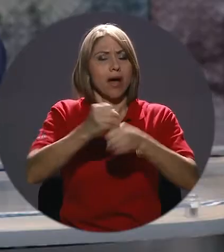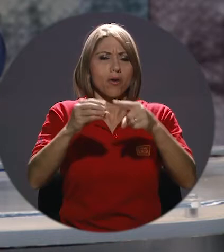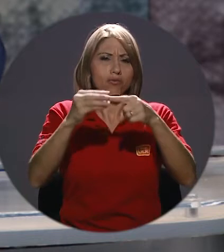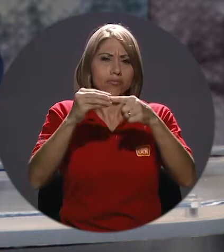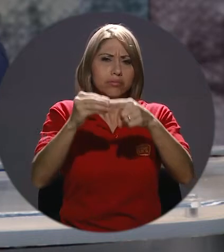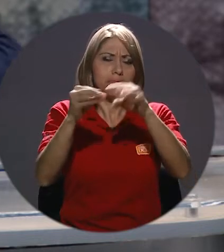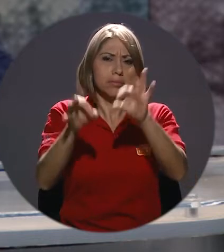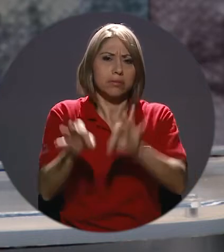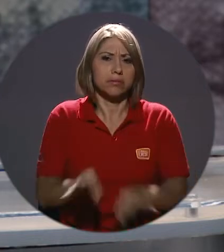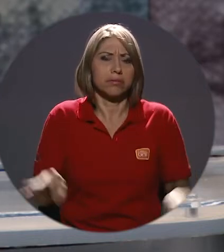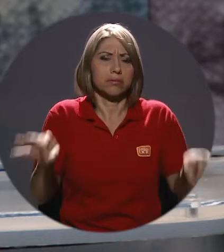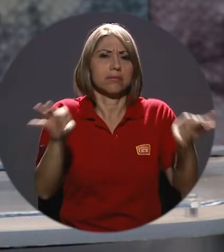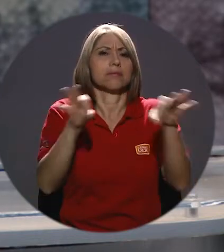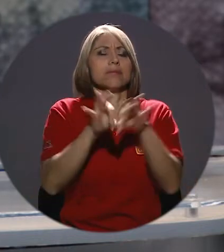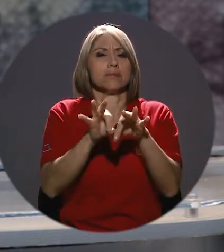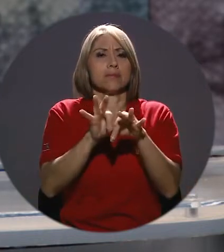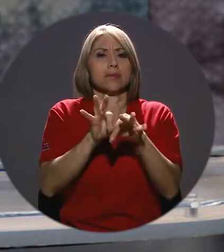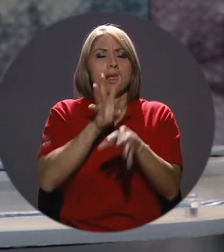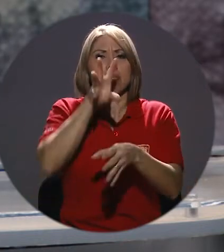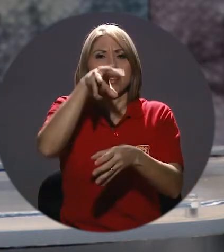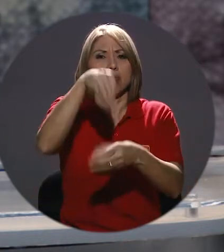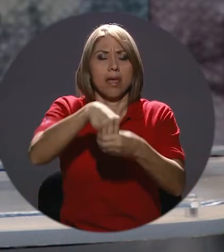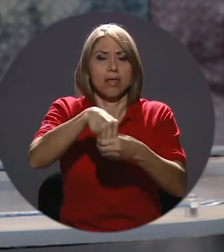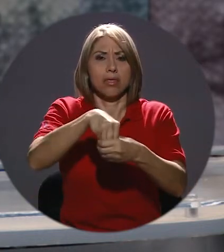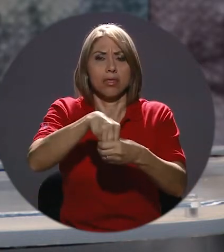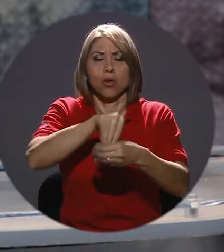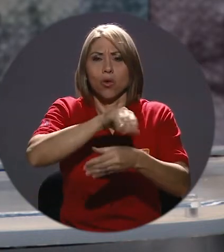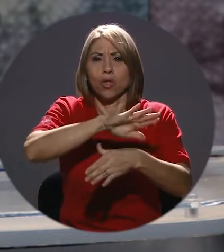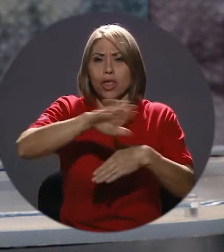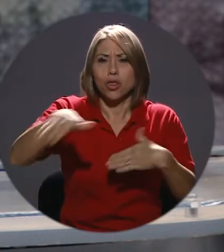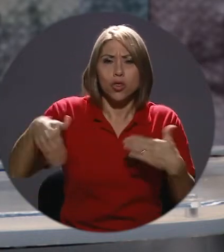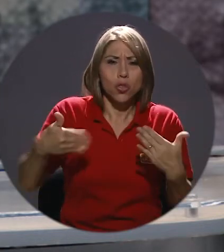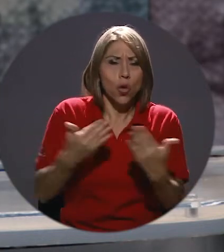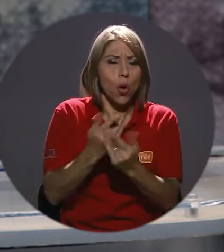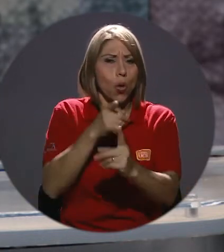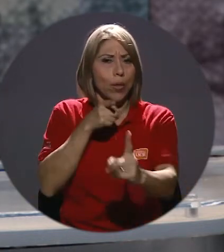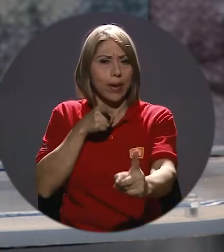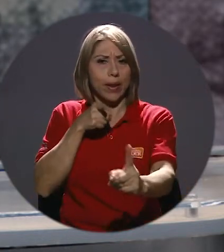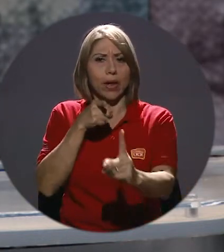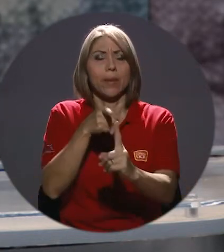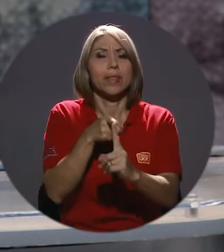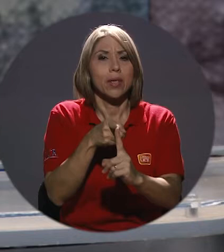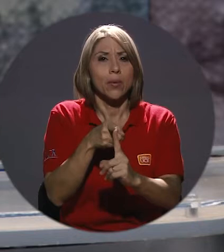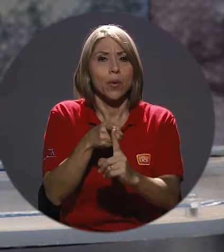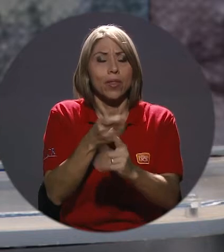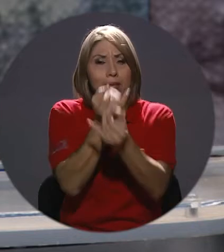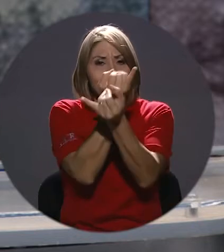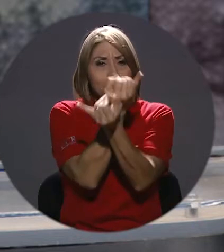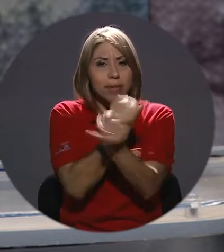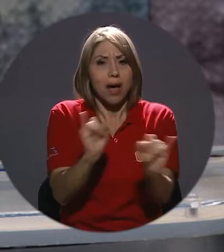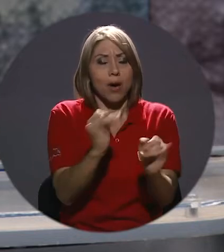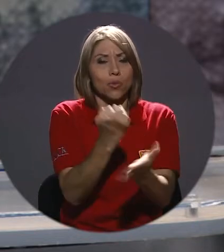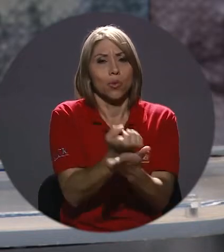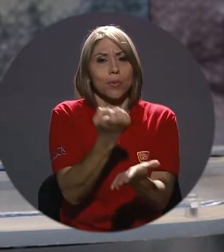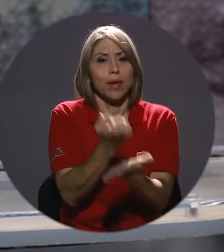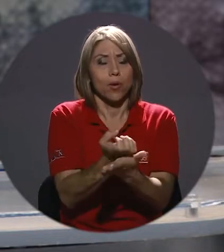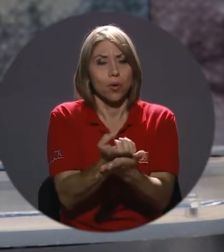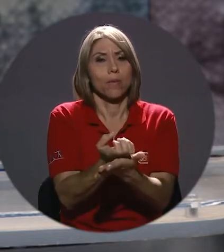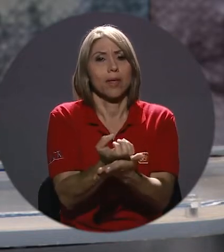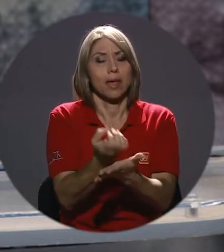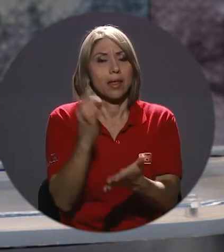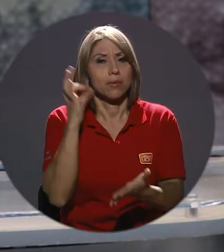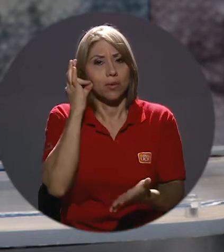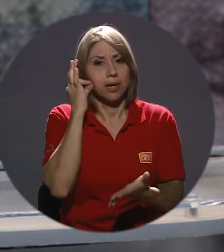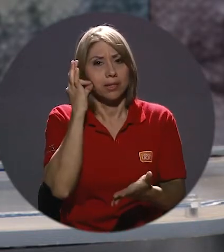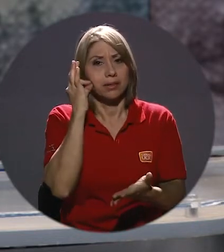trabajo sustantivas dentro de todo este gran objetivo de autonomía económica de las